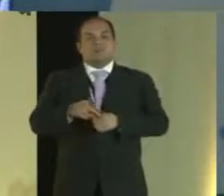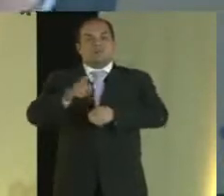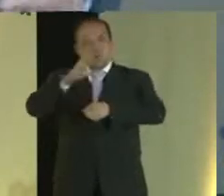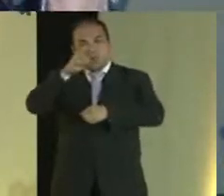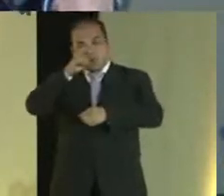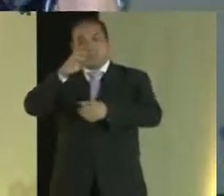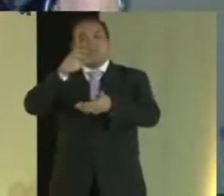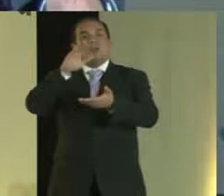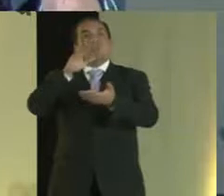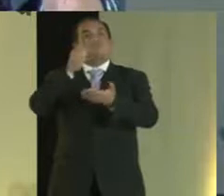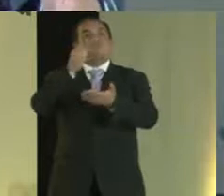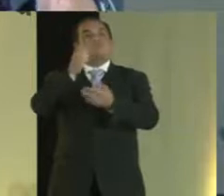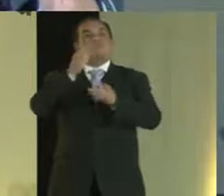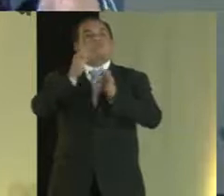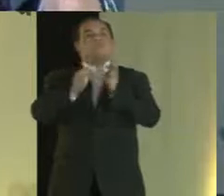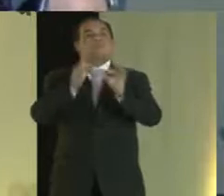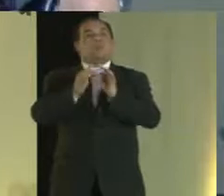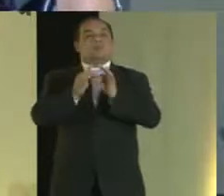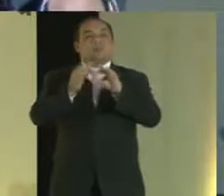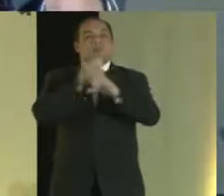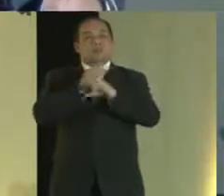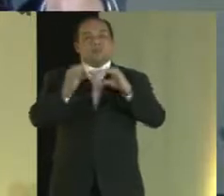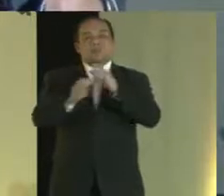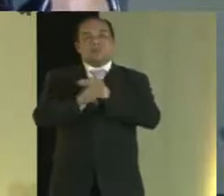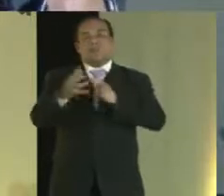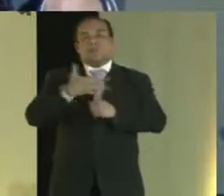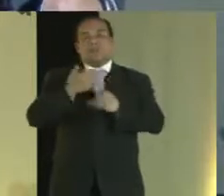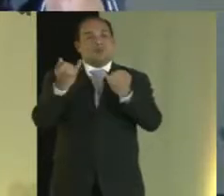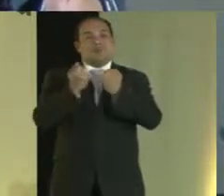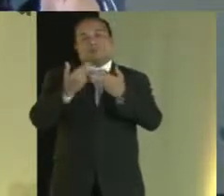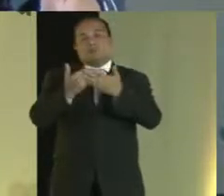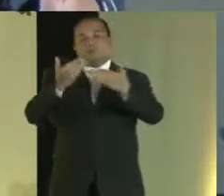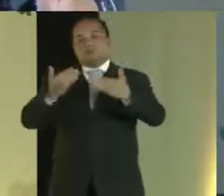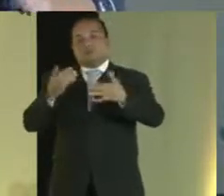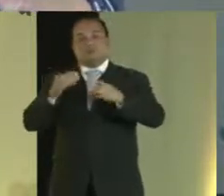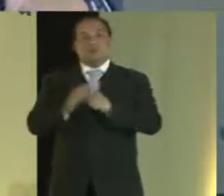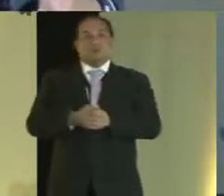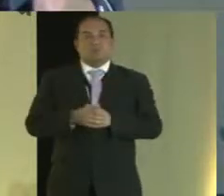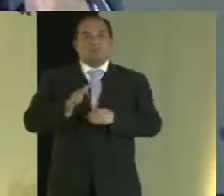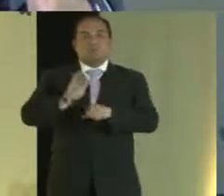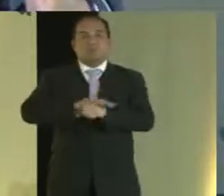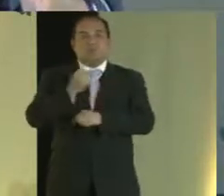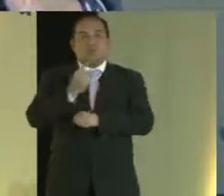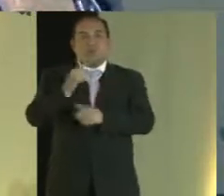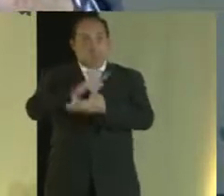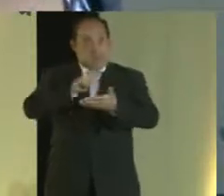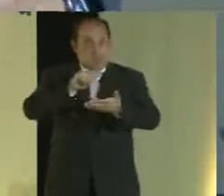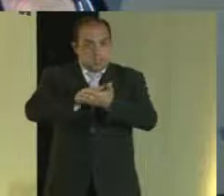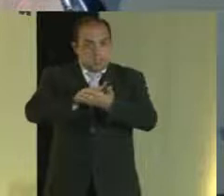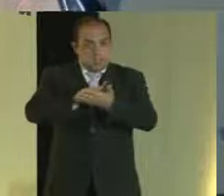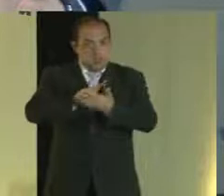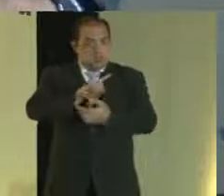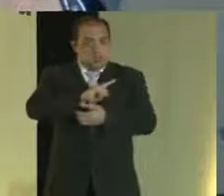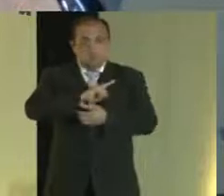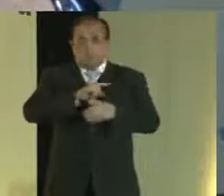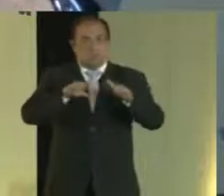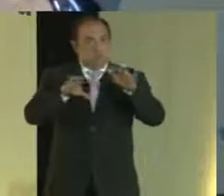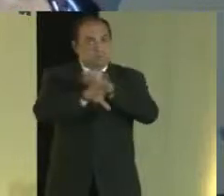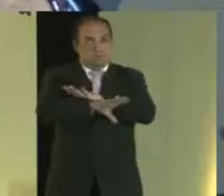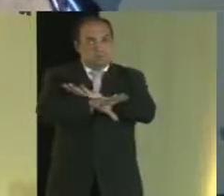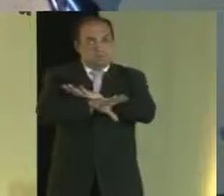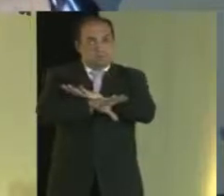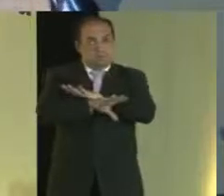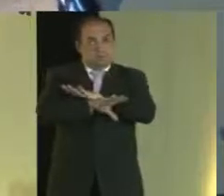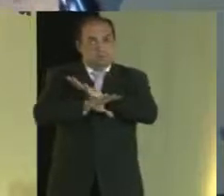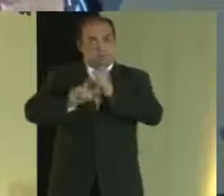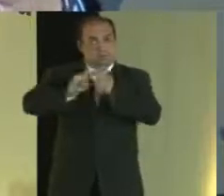cumplimiento, pues las cosas van a quedar más o menos igual que como estaban antes. Porque la ley por sí sola no cambia la